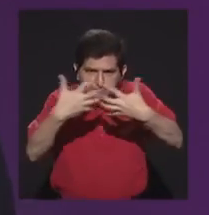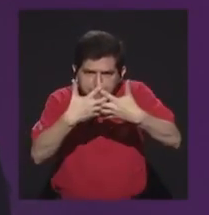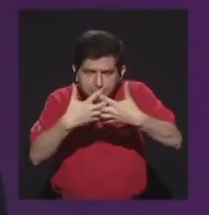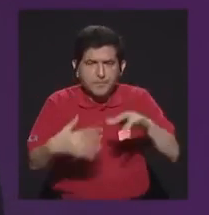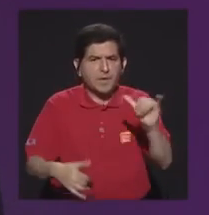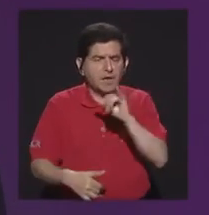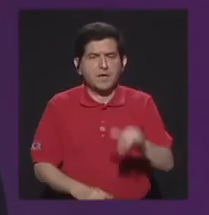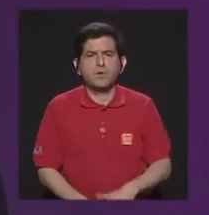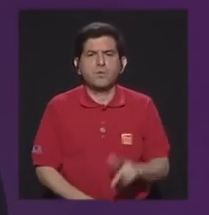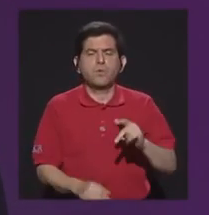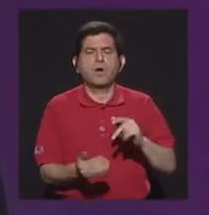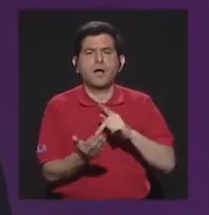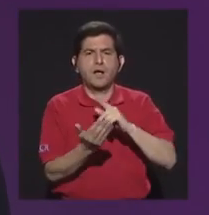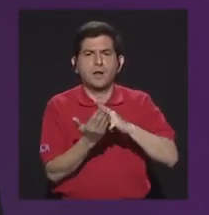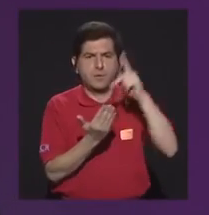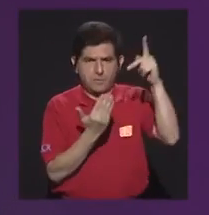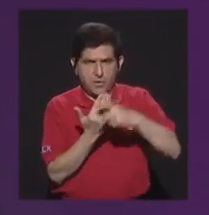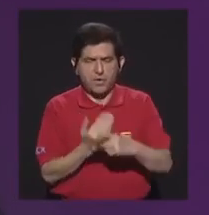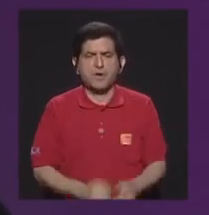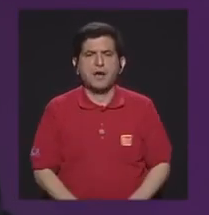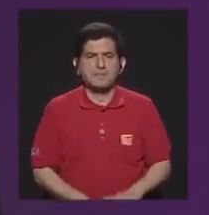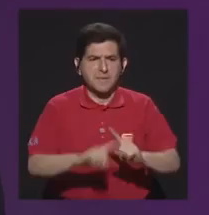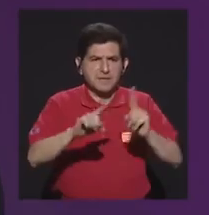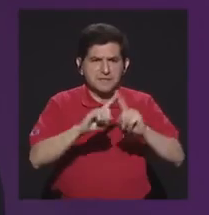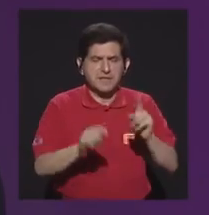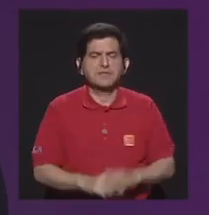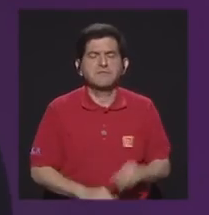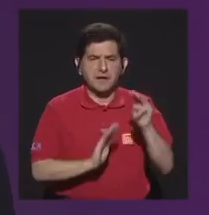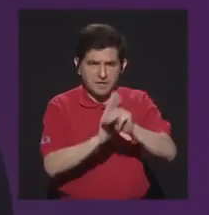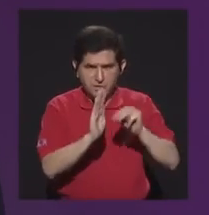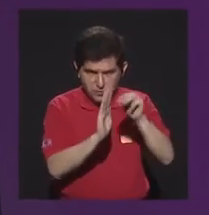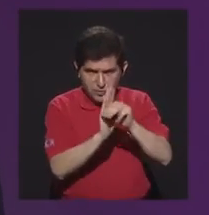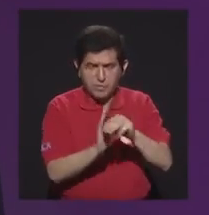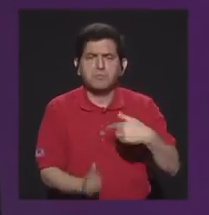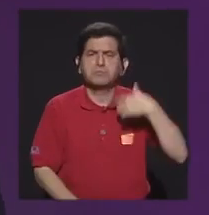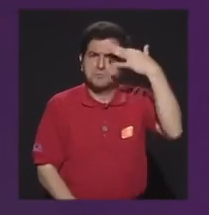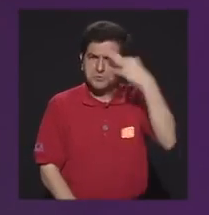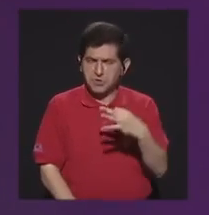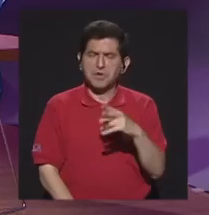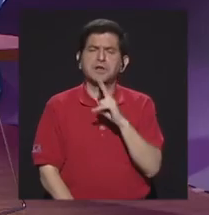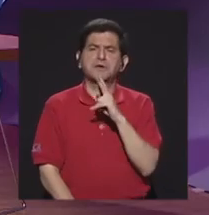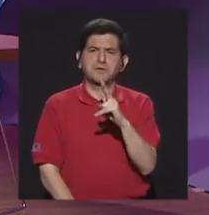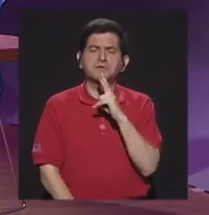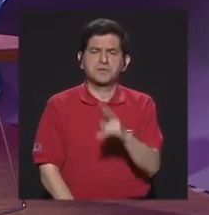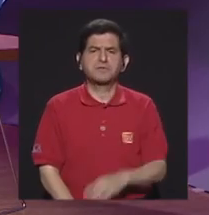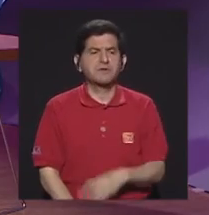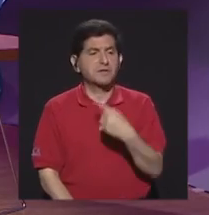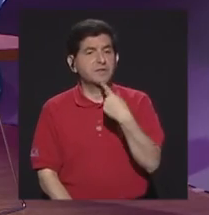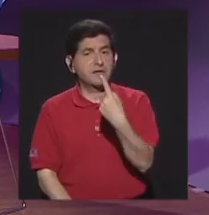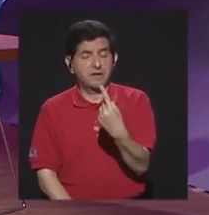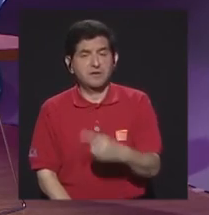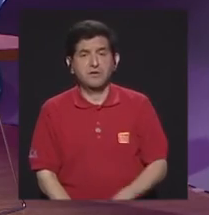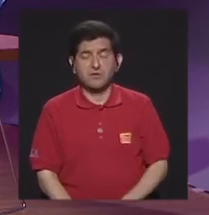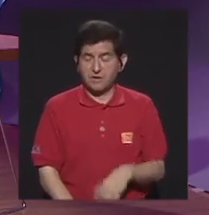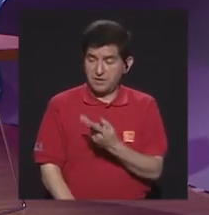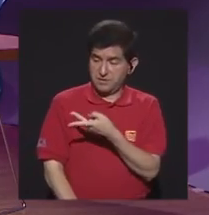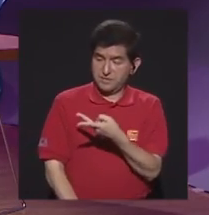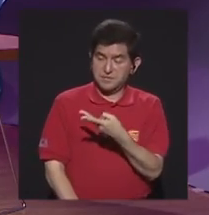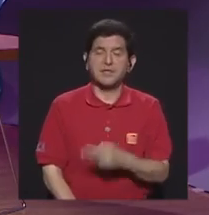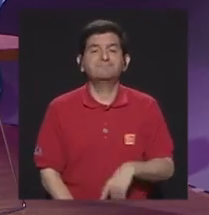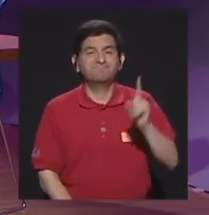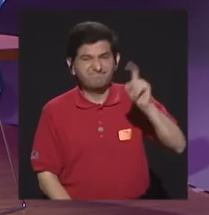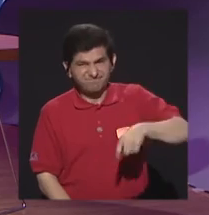y también con programas co-curriculares. En ese sentido, creo que es verdad lo que mencionan doña Carmen,